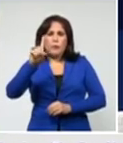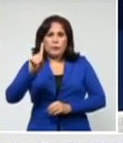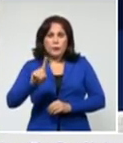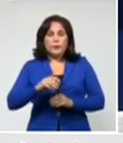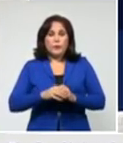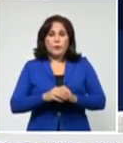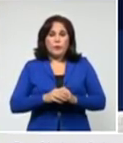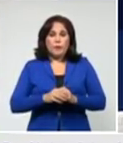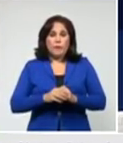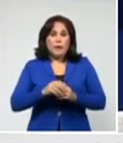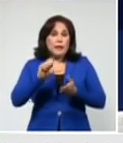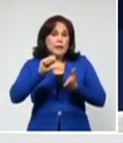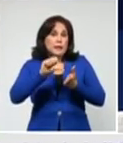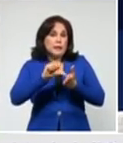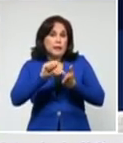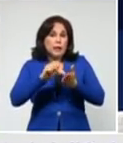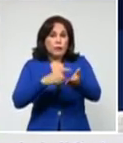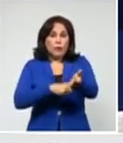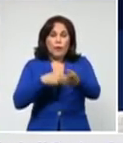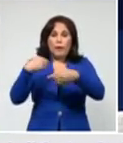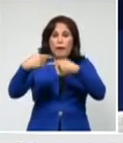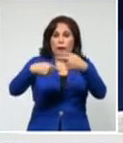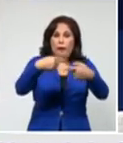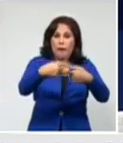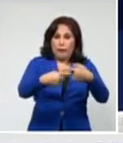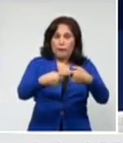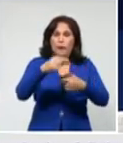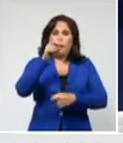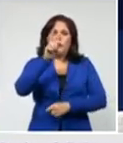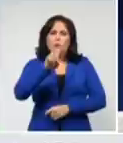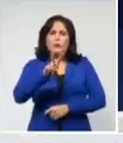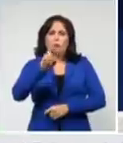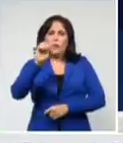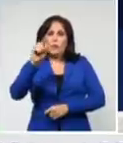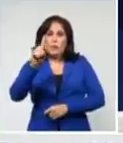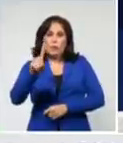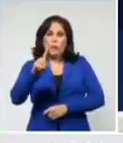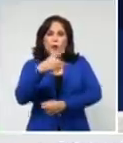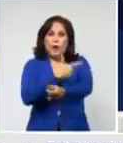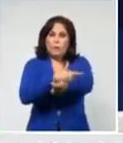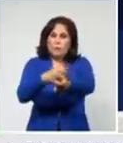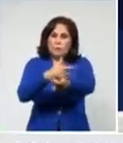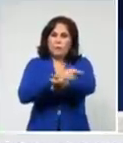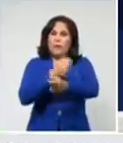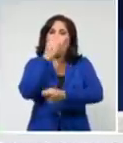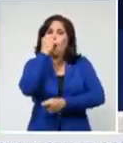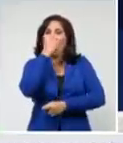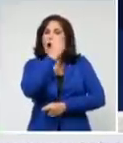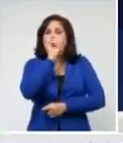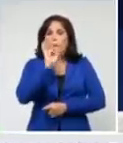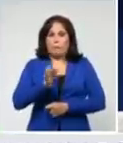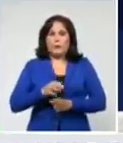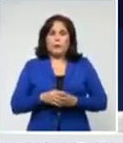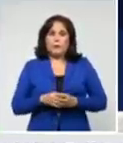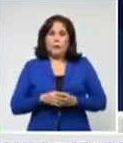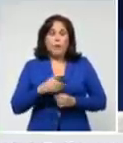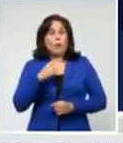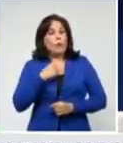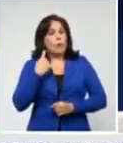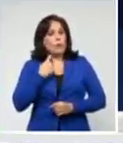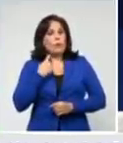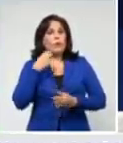Centro Nacional de Genética procesó 201 muestras. Realmente uno lee